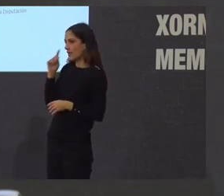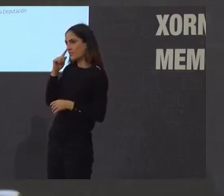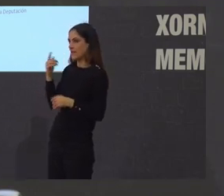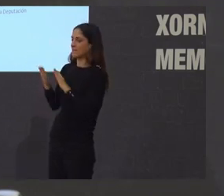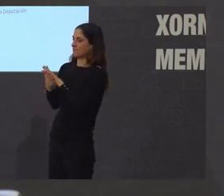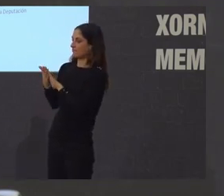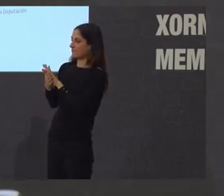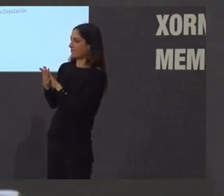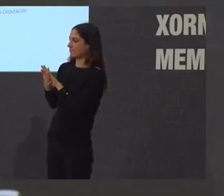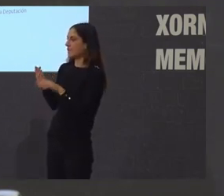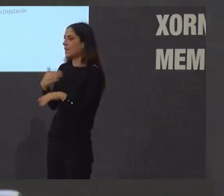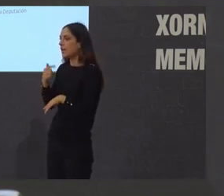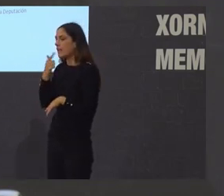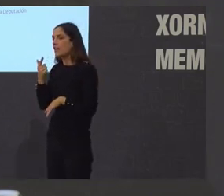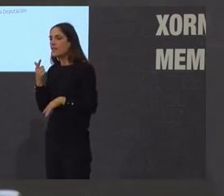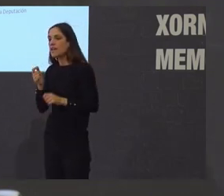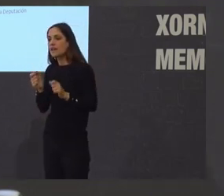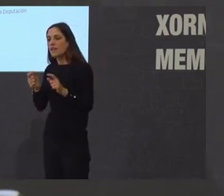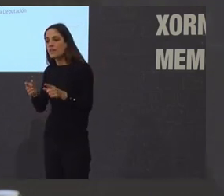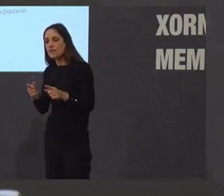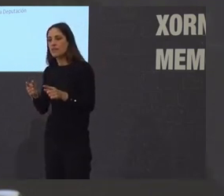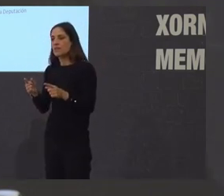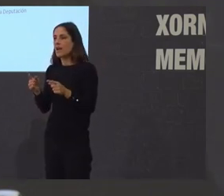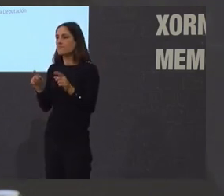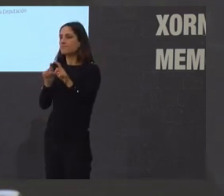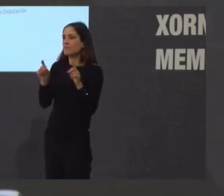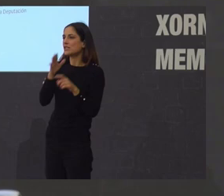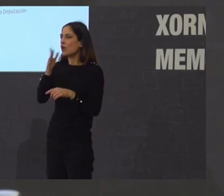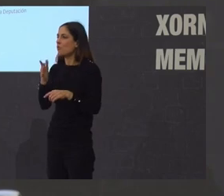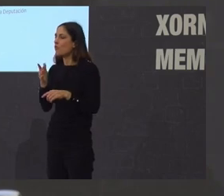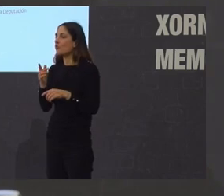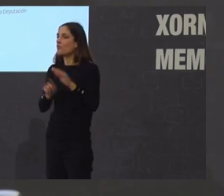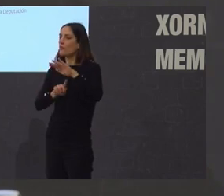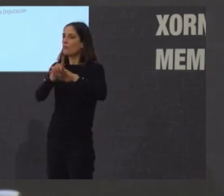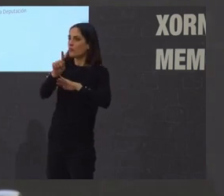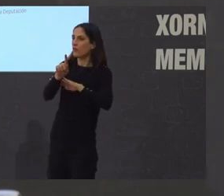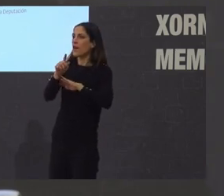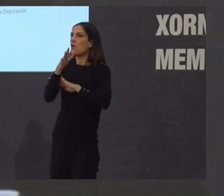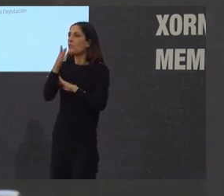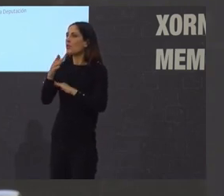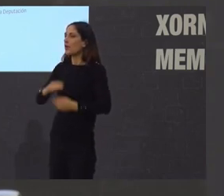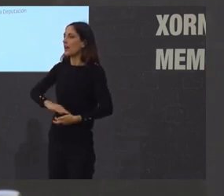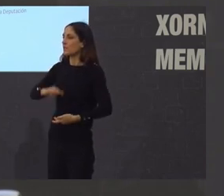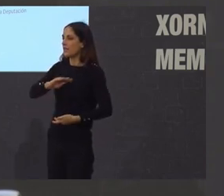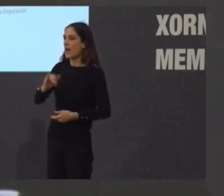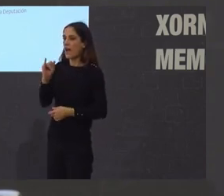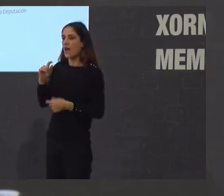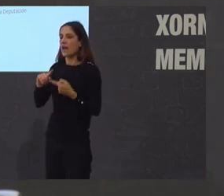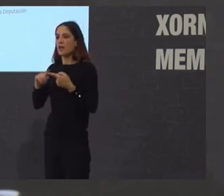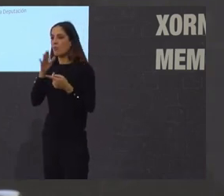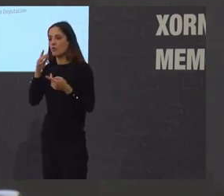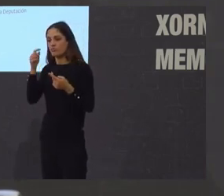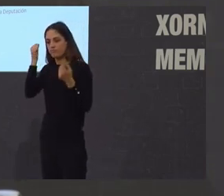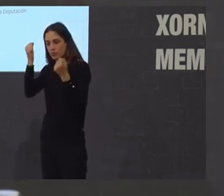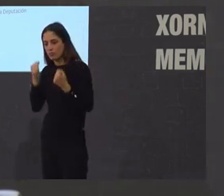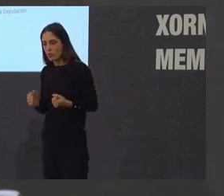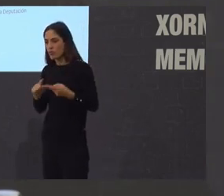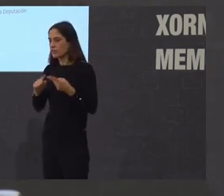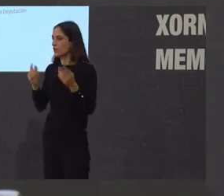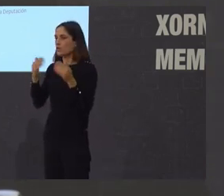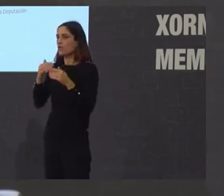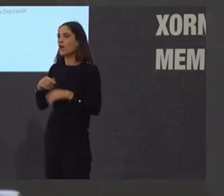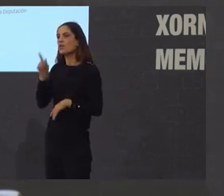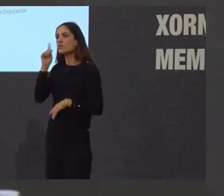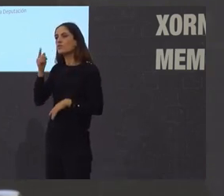hacer, no era el mérito, eran las relaciones, era el tener conocimiento, el tener acceso a ciertas cúpulas de decisión. Y ese poder se